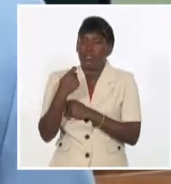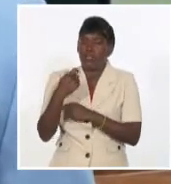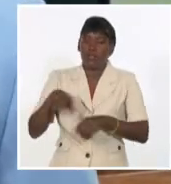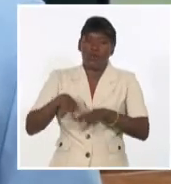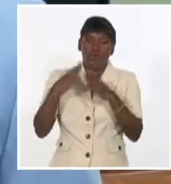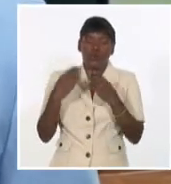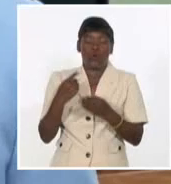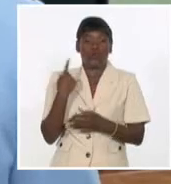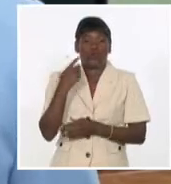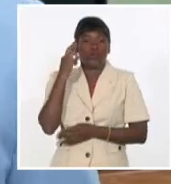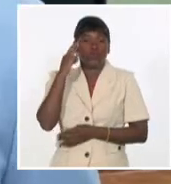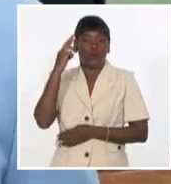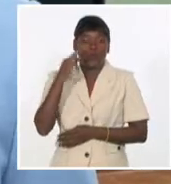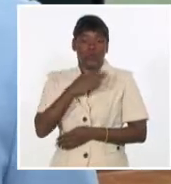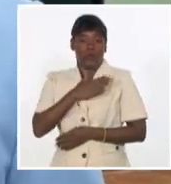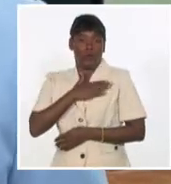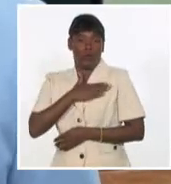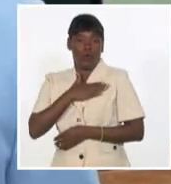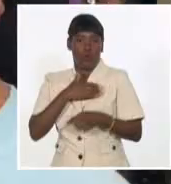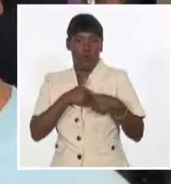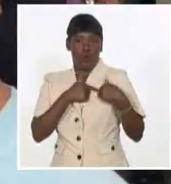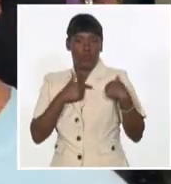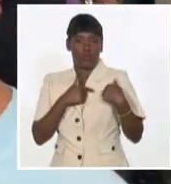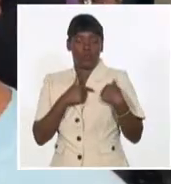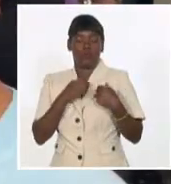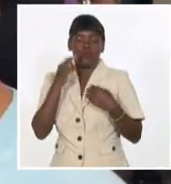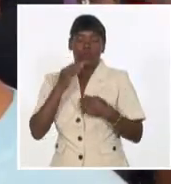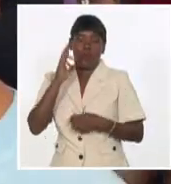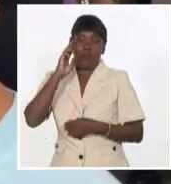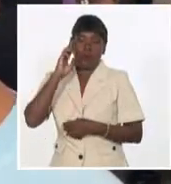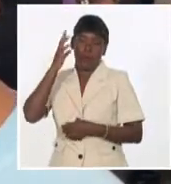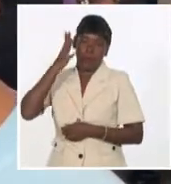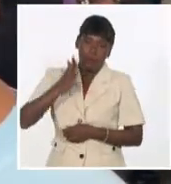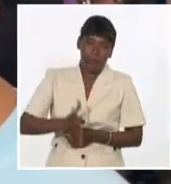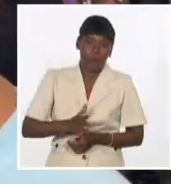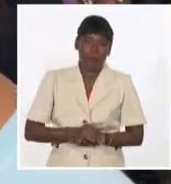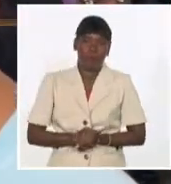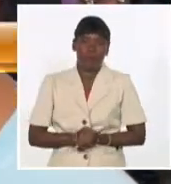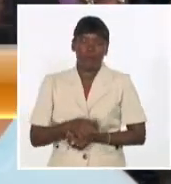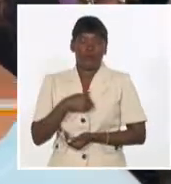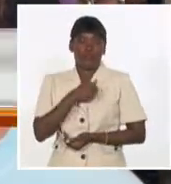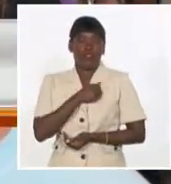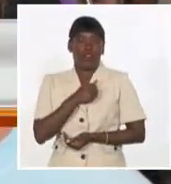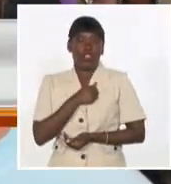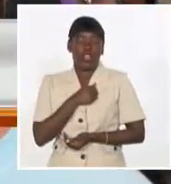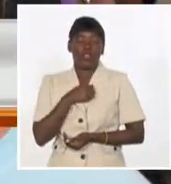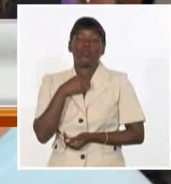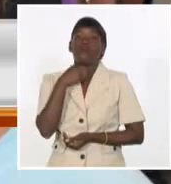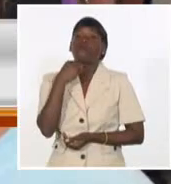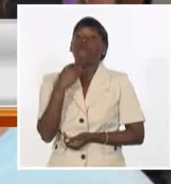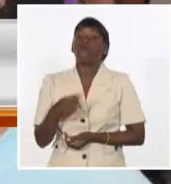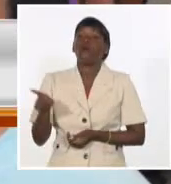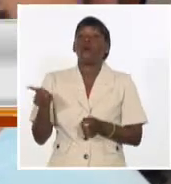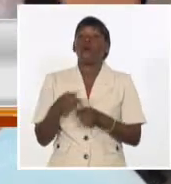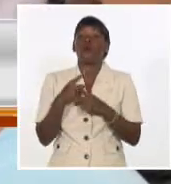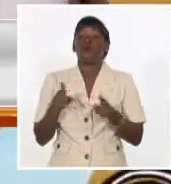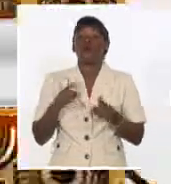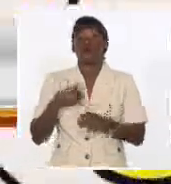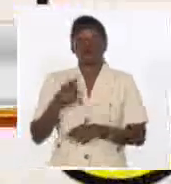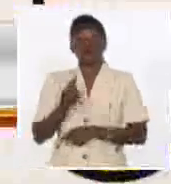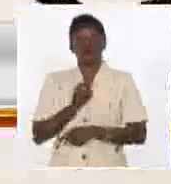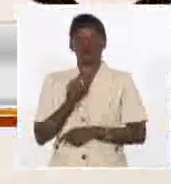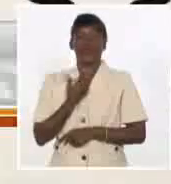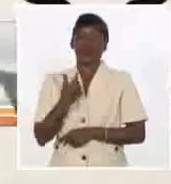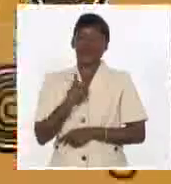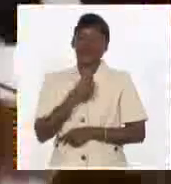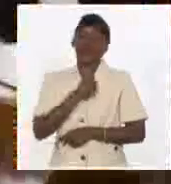llevaremos presente en nuestra alma, en nuestras voces al cantar. Quisiera lograr mi sueño de ser solista y creo que gracias a mi seño Janet lo